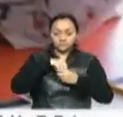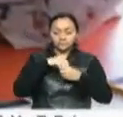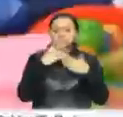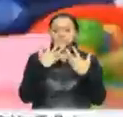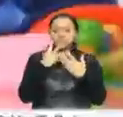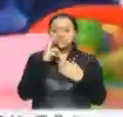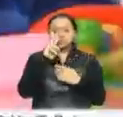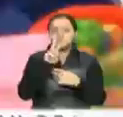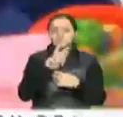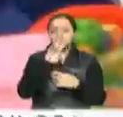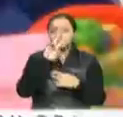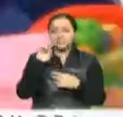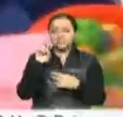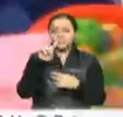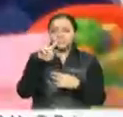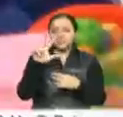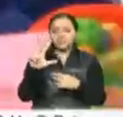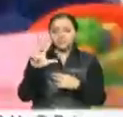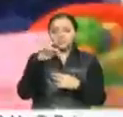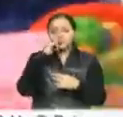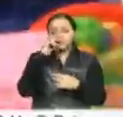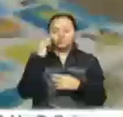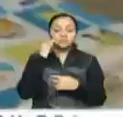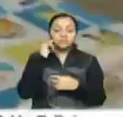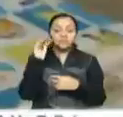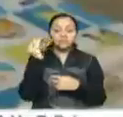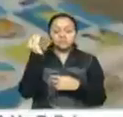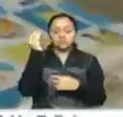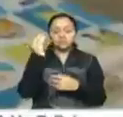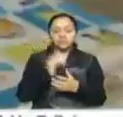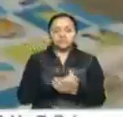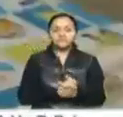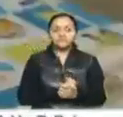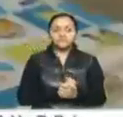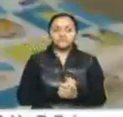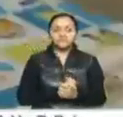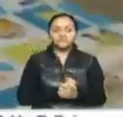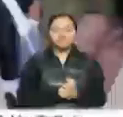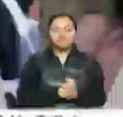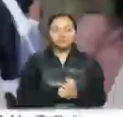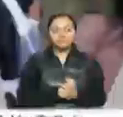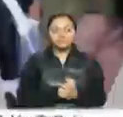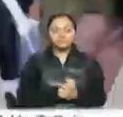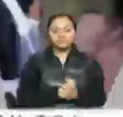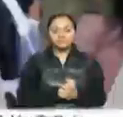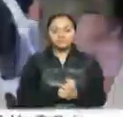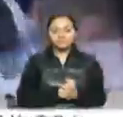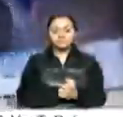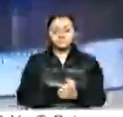10.723 niños, niñas y adolescentes beneficiarios. Luis Andrade, Noticiero Ciudadano.